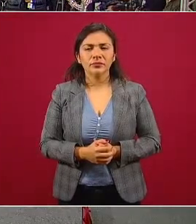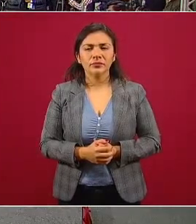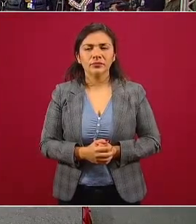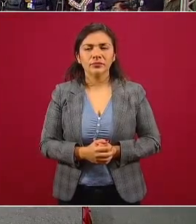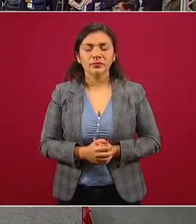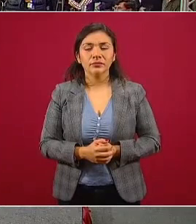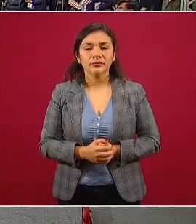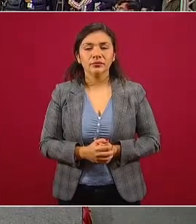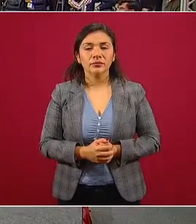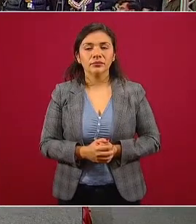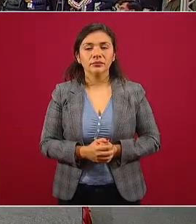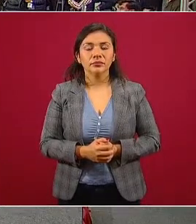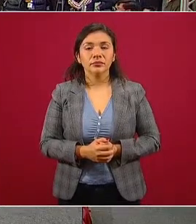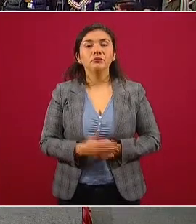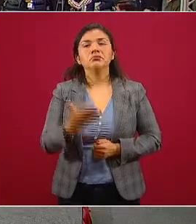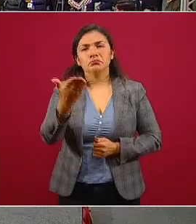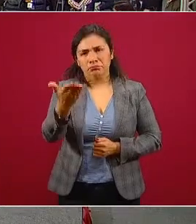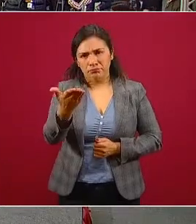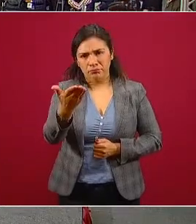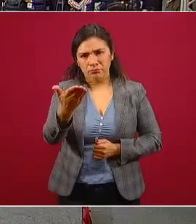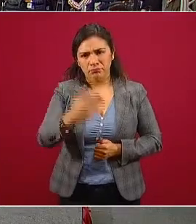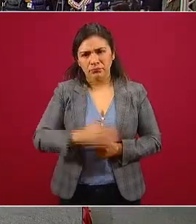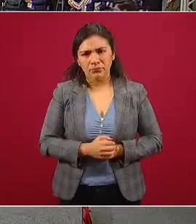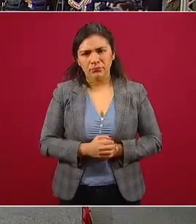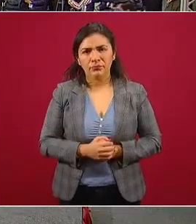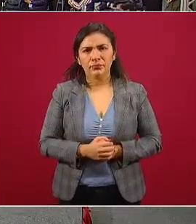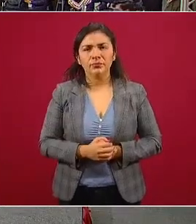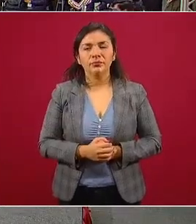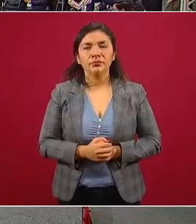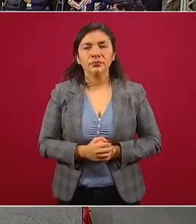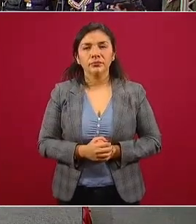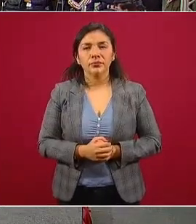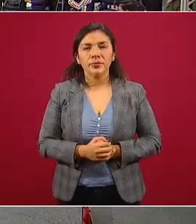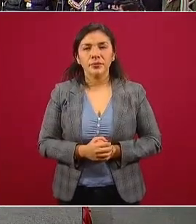you're avoiding this lady's question. Le damos la oportunidad ya.